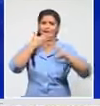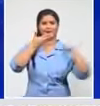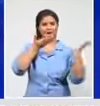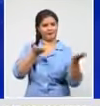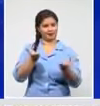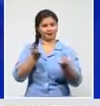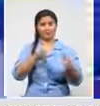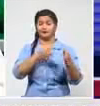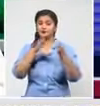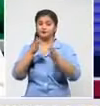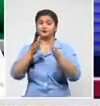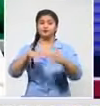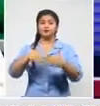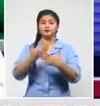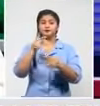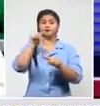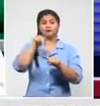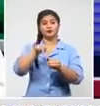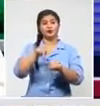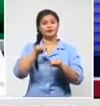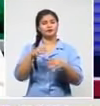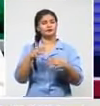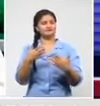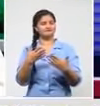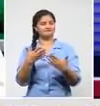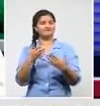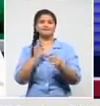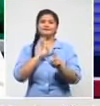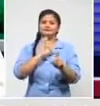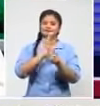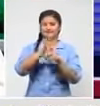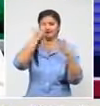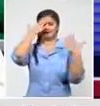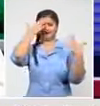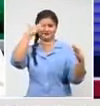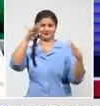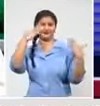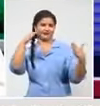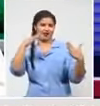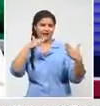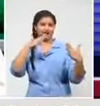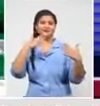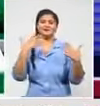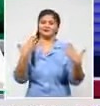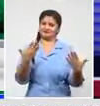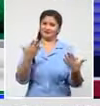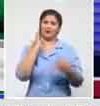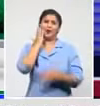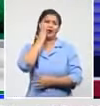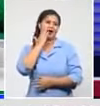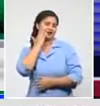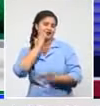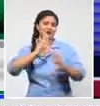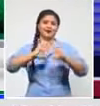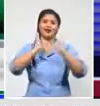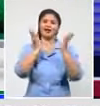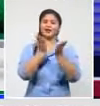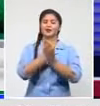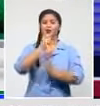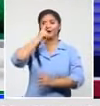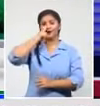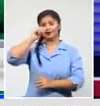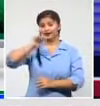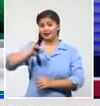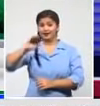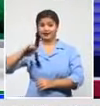queremos comenzar dándole una felicitación con mucho afecto, con mucho cariño a todos los niños.